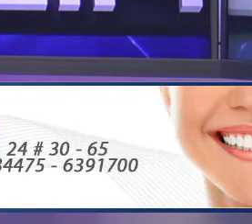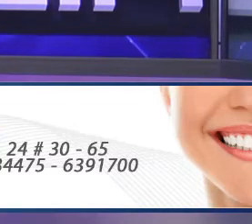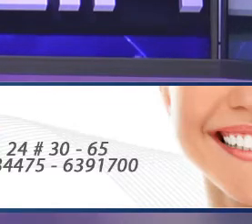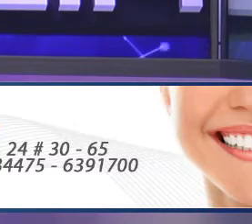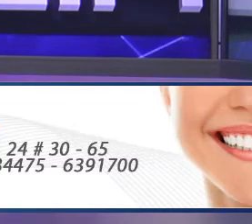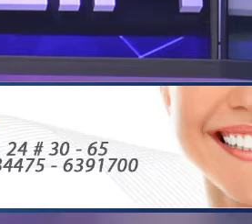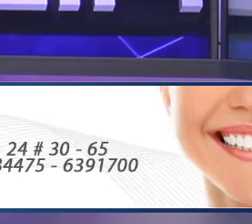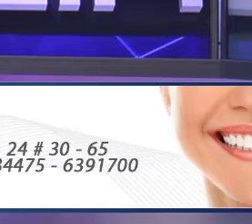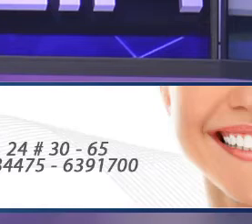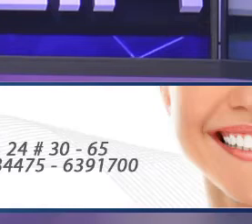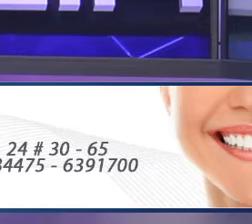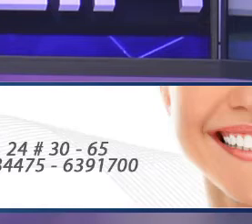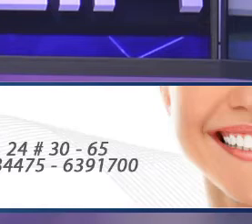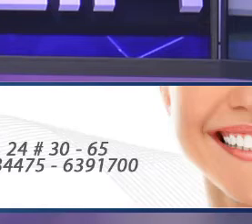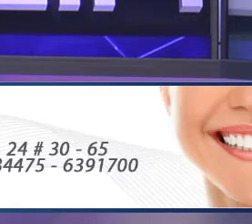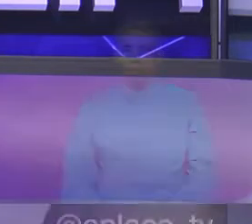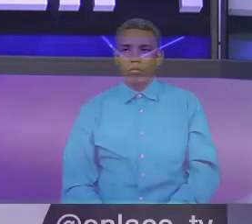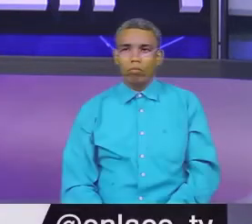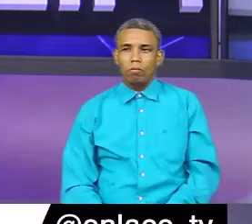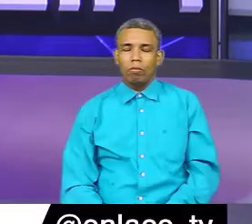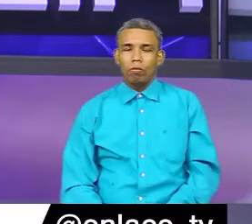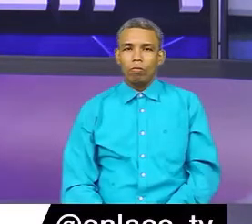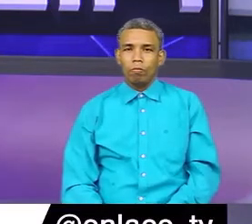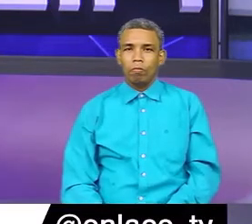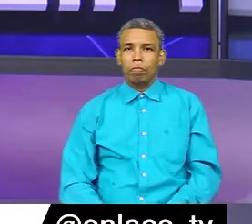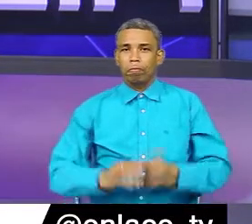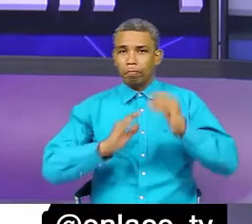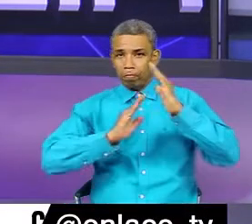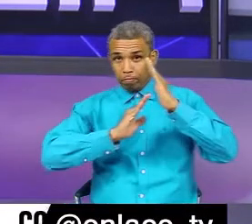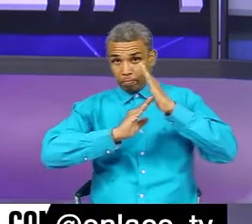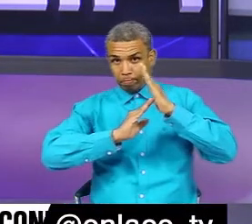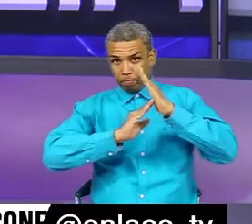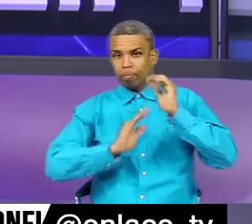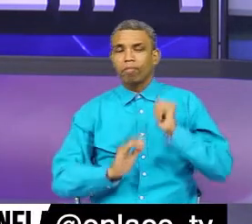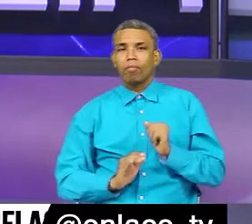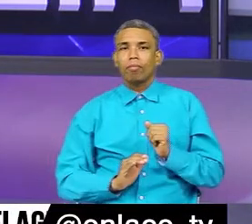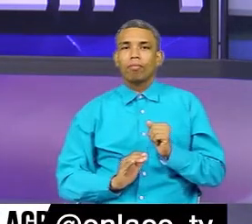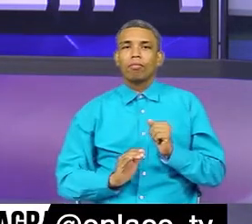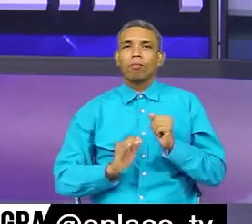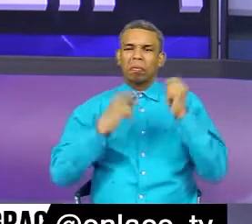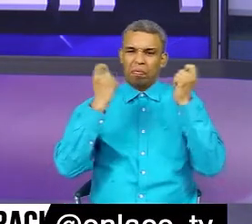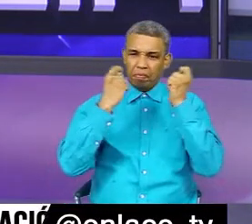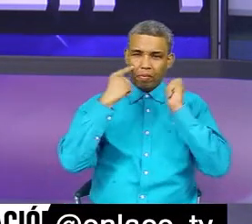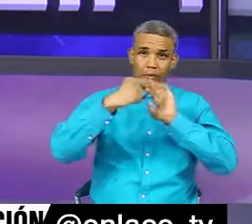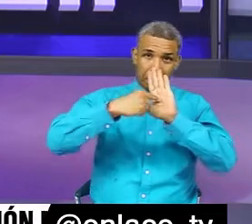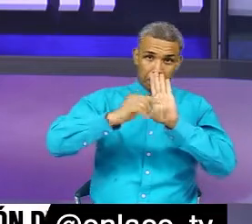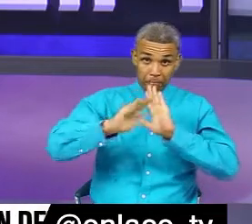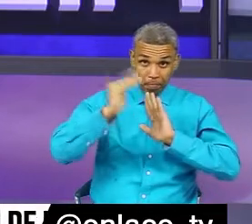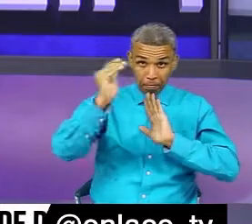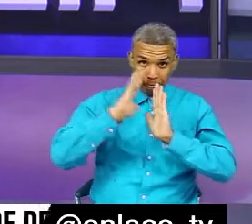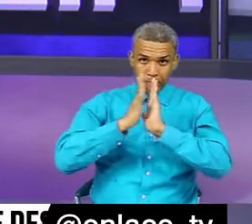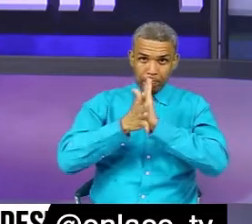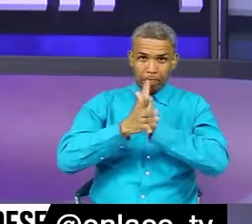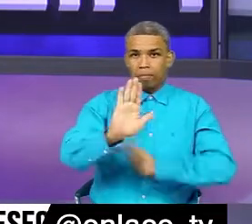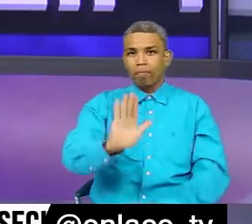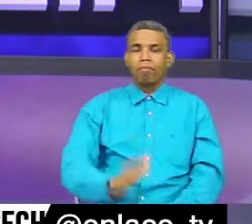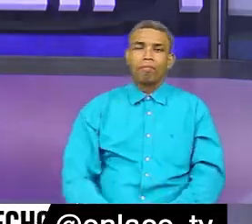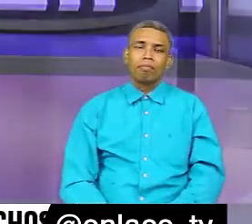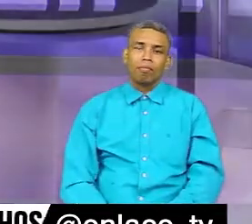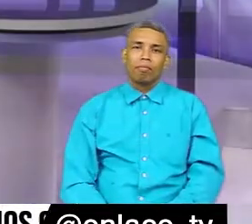vista. Chrome, odontología especializada. Es tiempo de hacer un reconocimiento a los que hacen posible el noticiero que usted quiere ver. Ya regresamos a Enlace